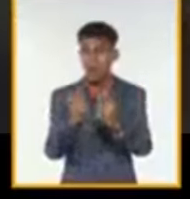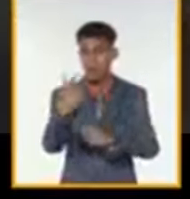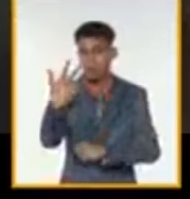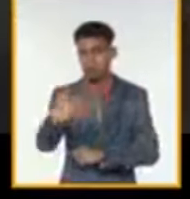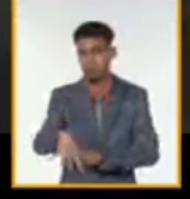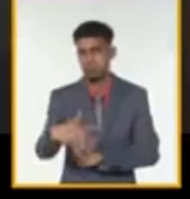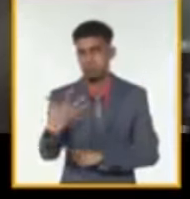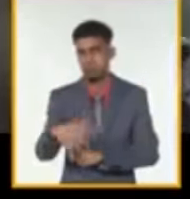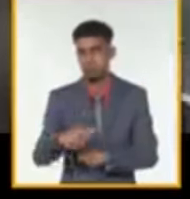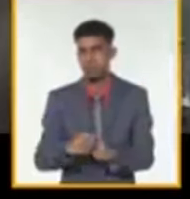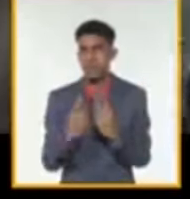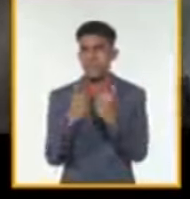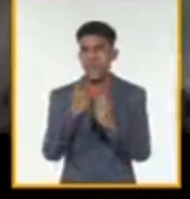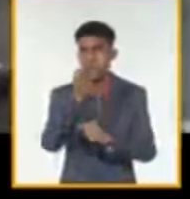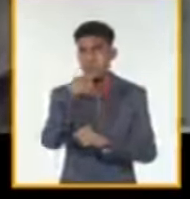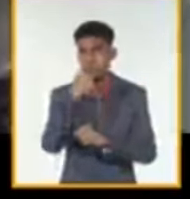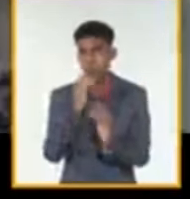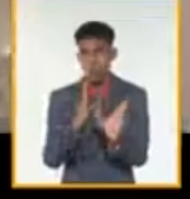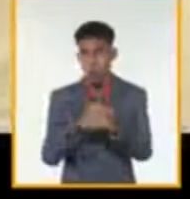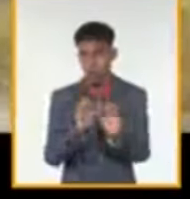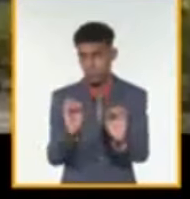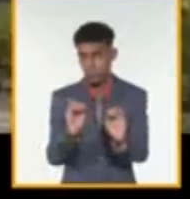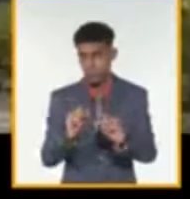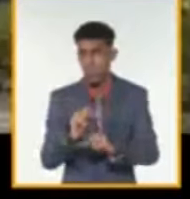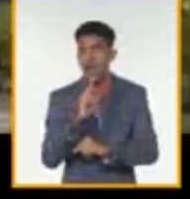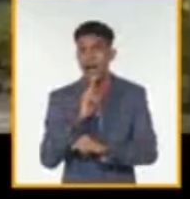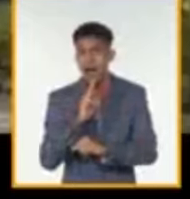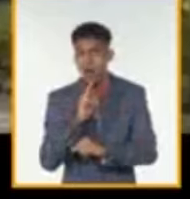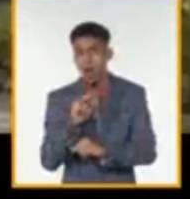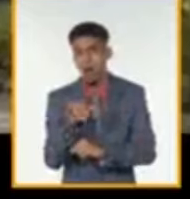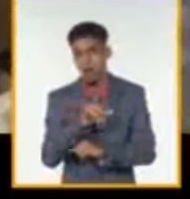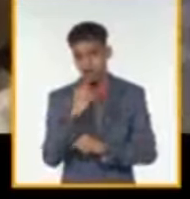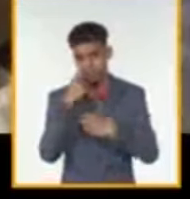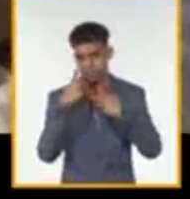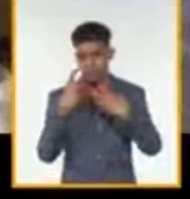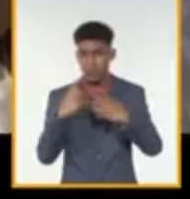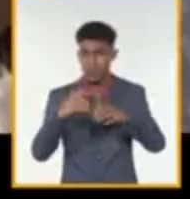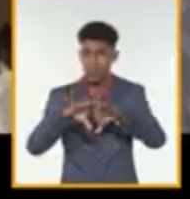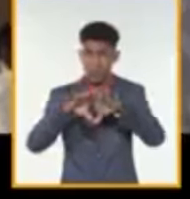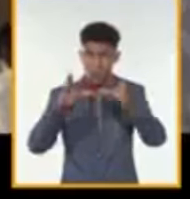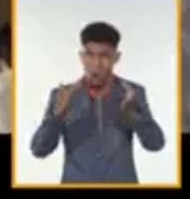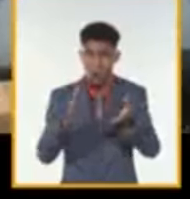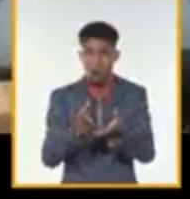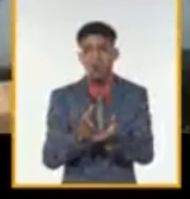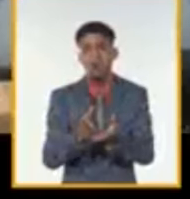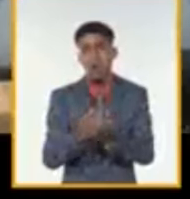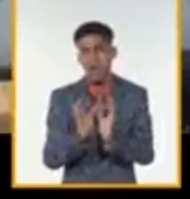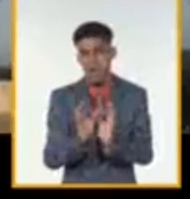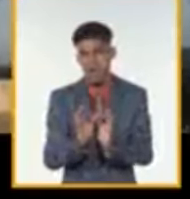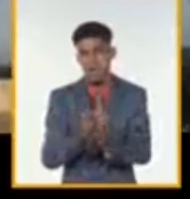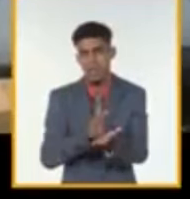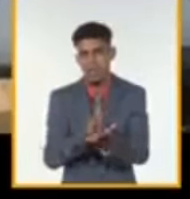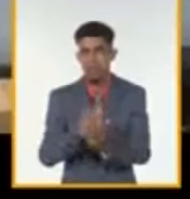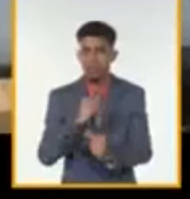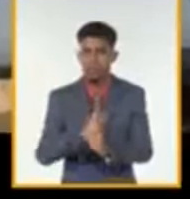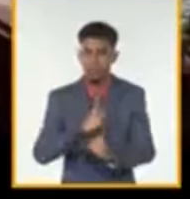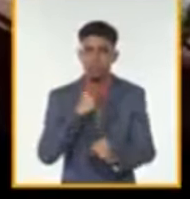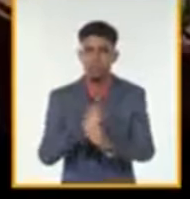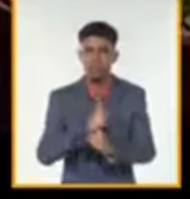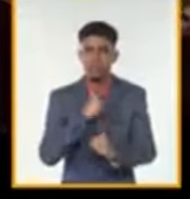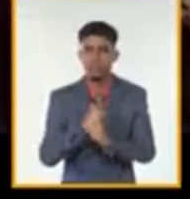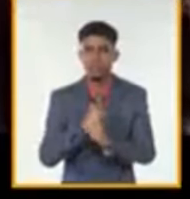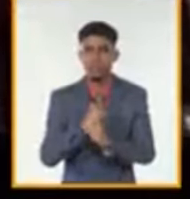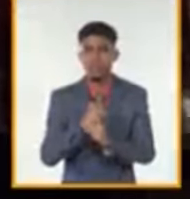en la falta de medicamentos en el abasto de agua y yo creo que todo eso conjugado se ha venido trabajando y cuando no hemos podido